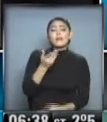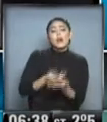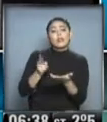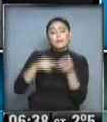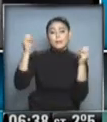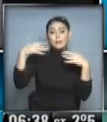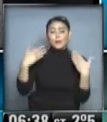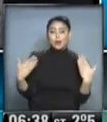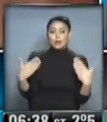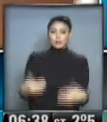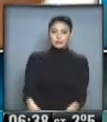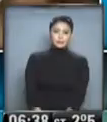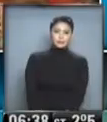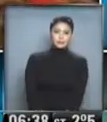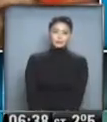aparición.